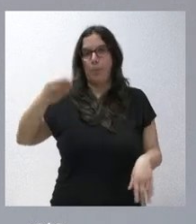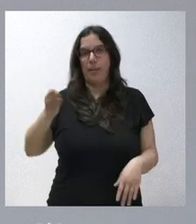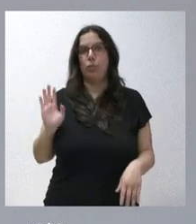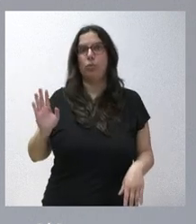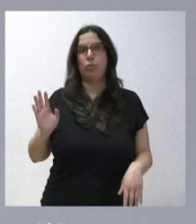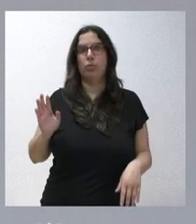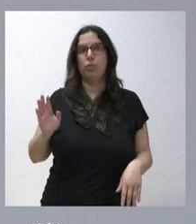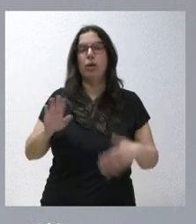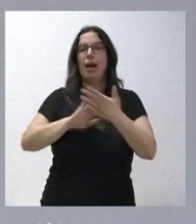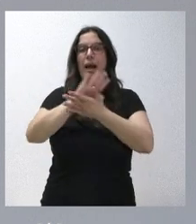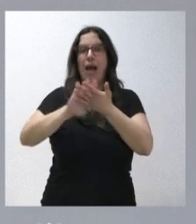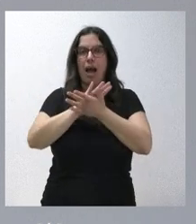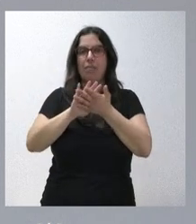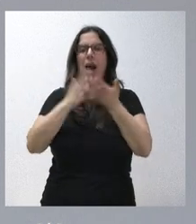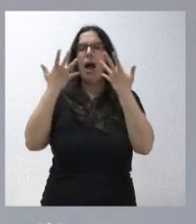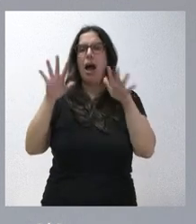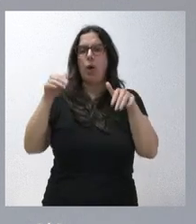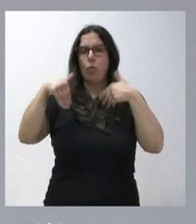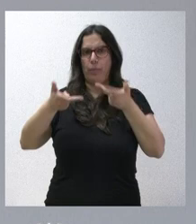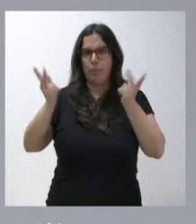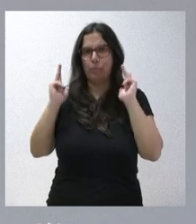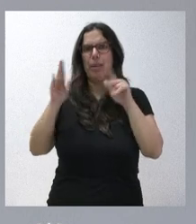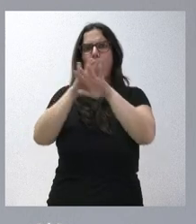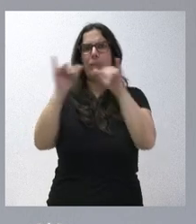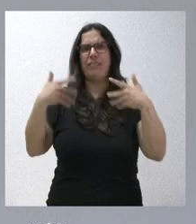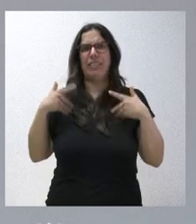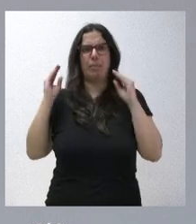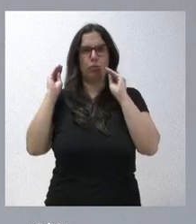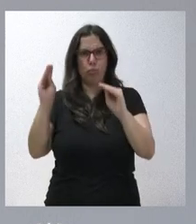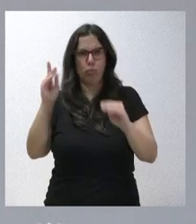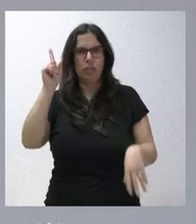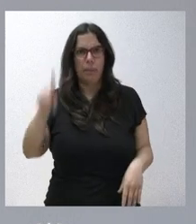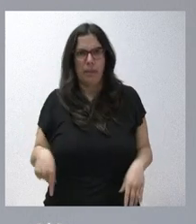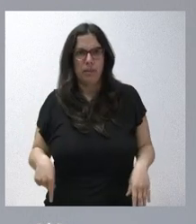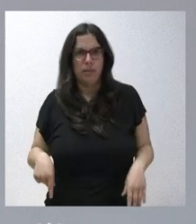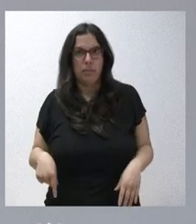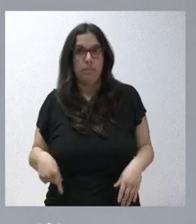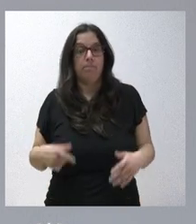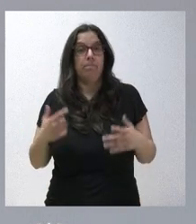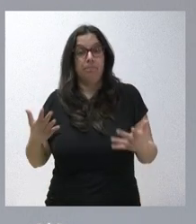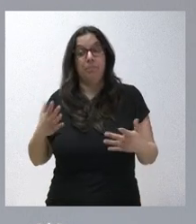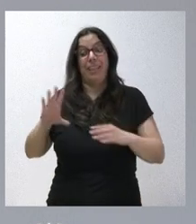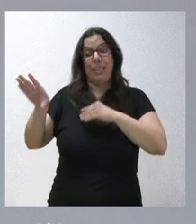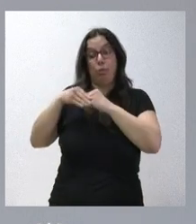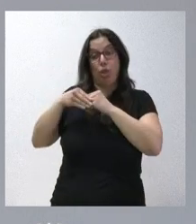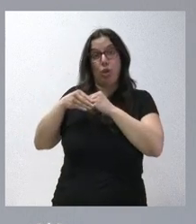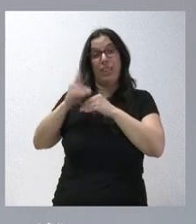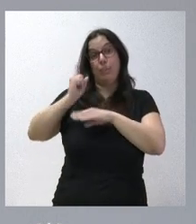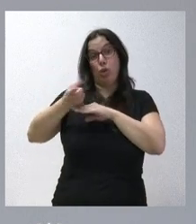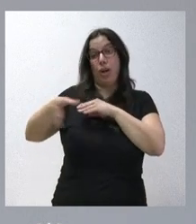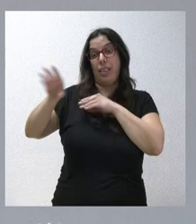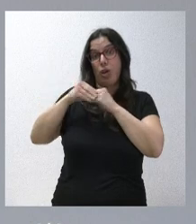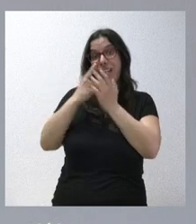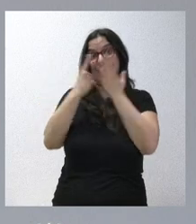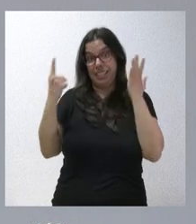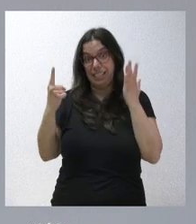y se habla de recuperación y resarcimiento a esas víctimas y esa esa disposición adicional de